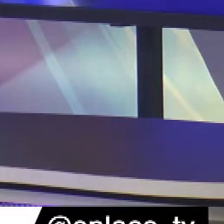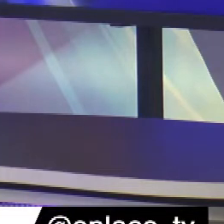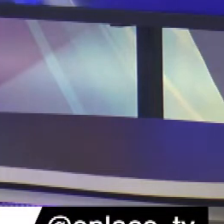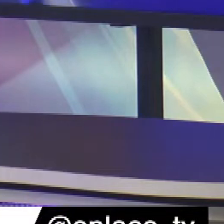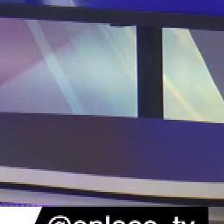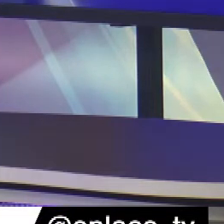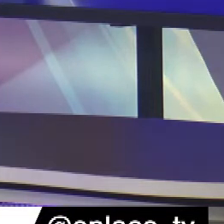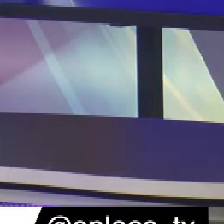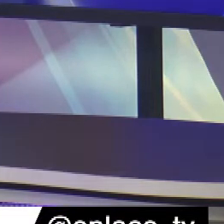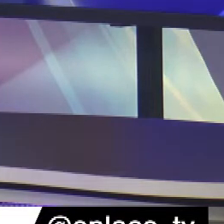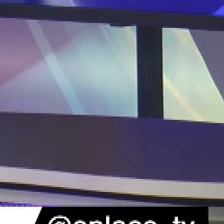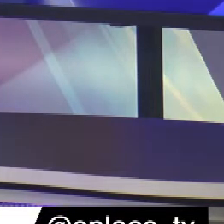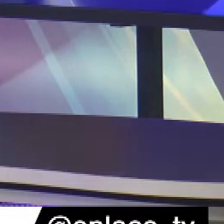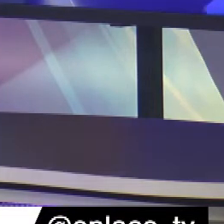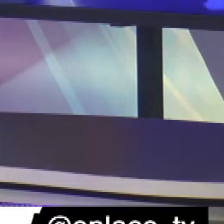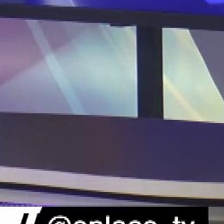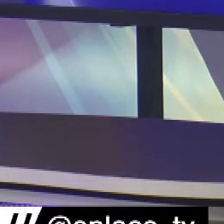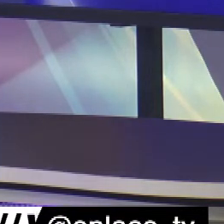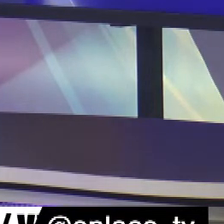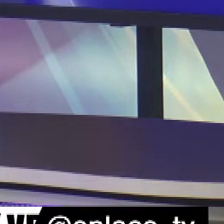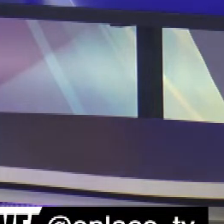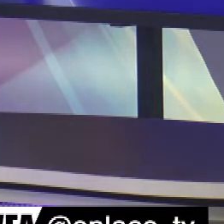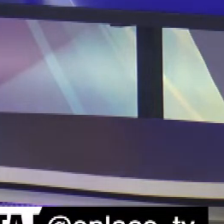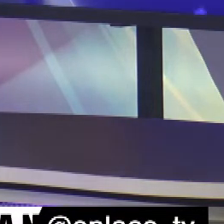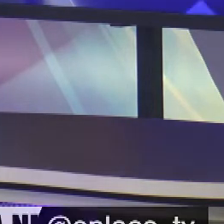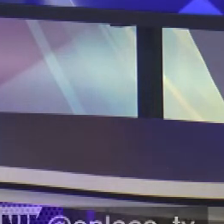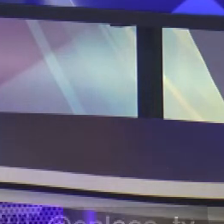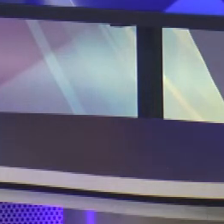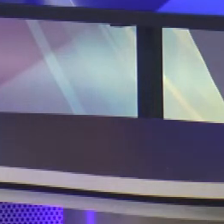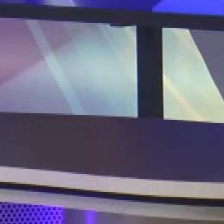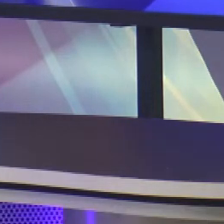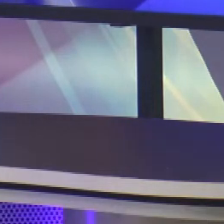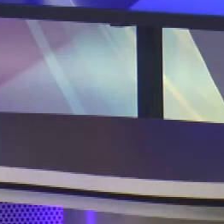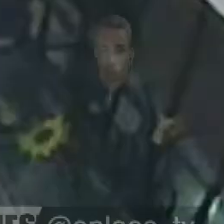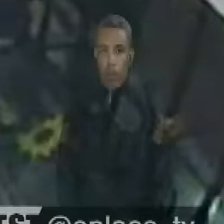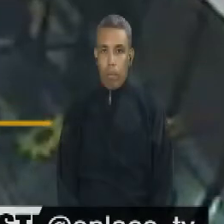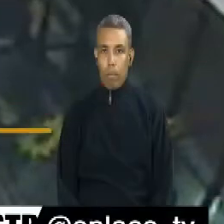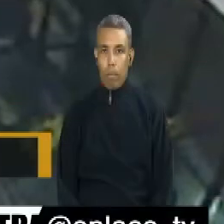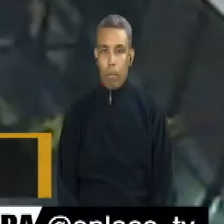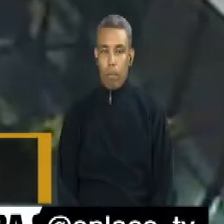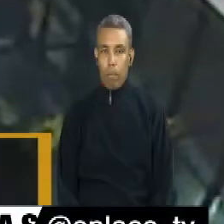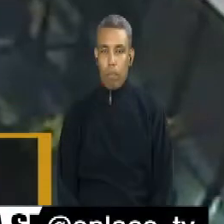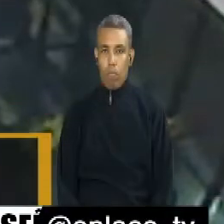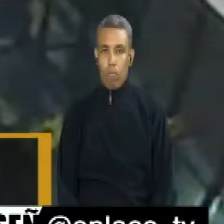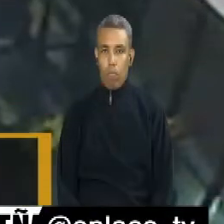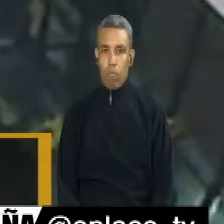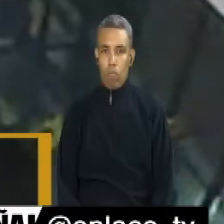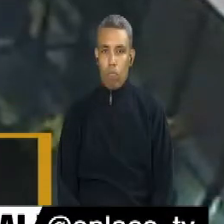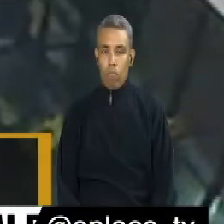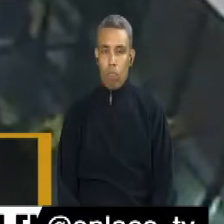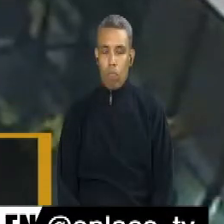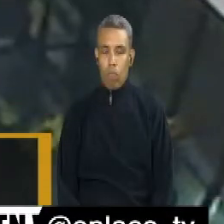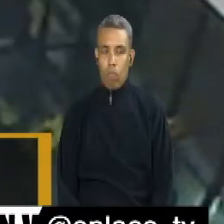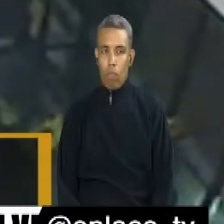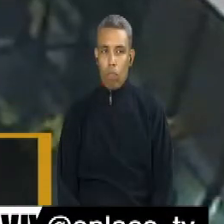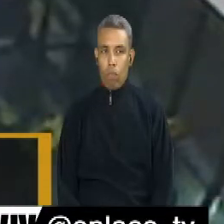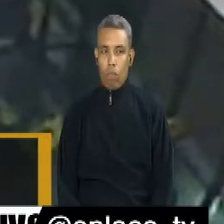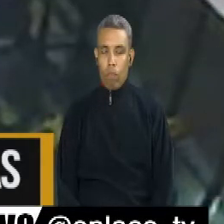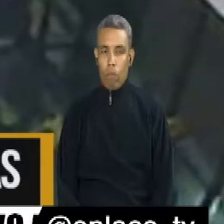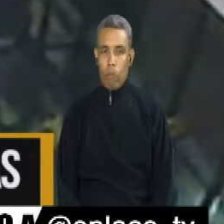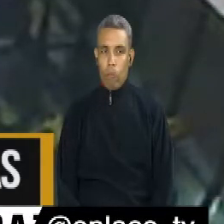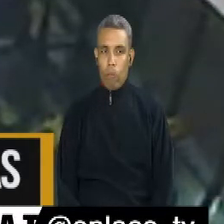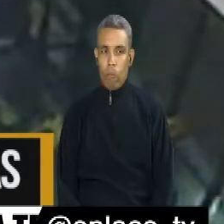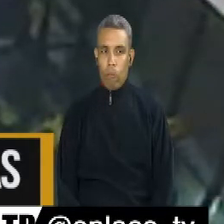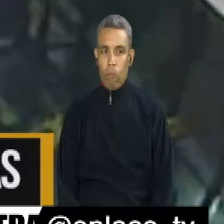hacha la vitrina de una compraventa del sector comercial de la ciudad. En el video se ve cómo los delincuentes ingresan a la compraventa